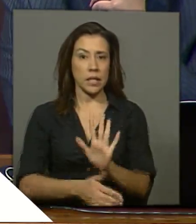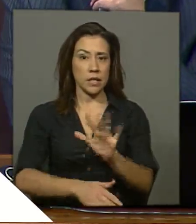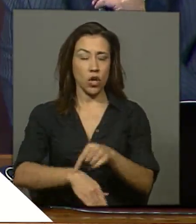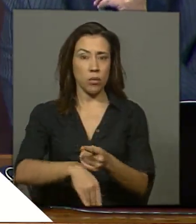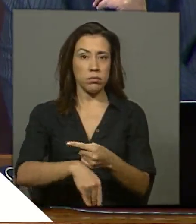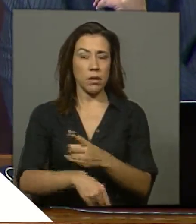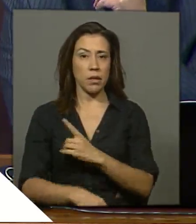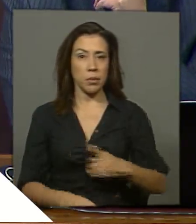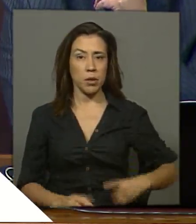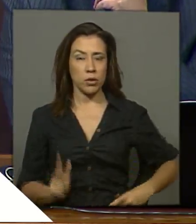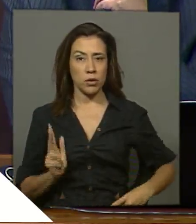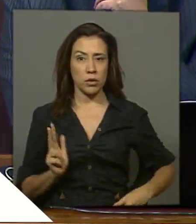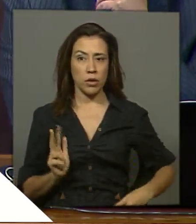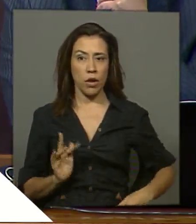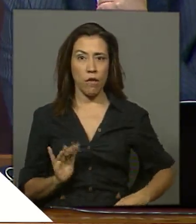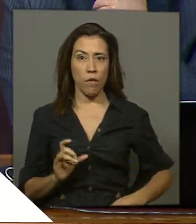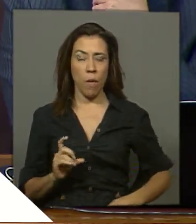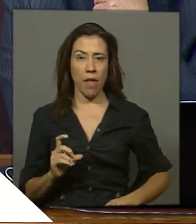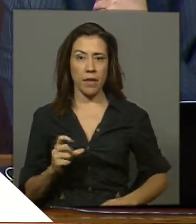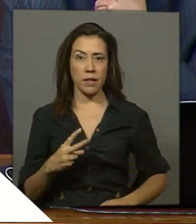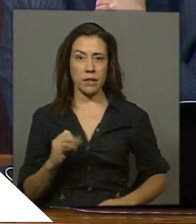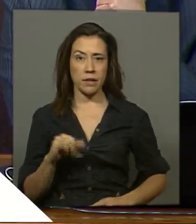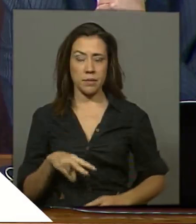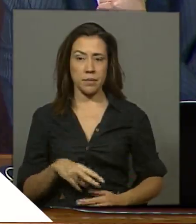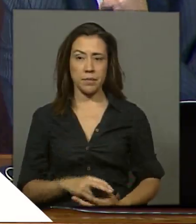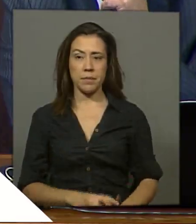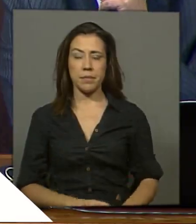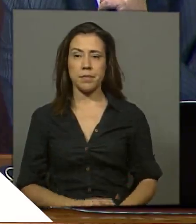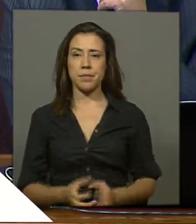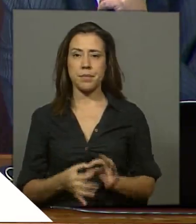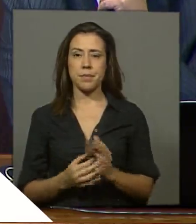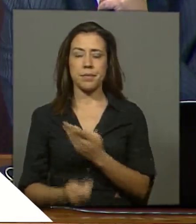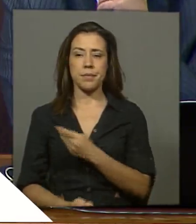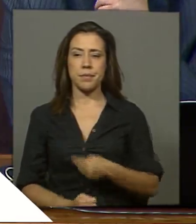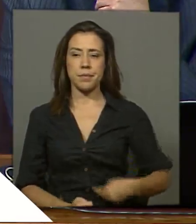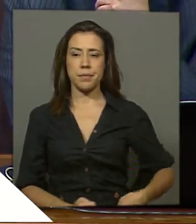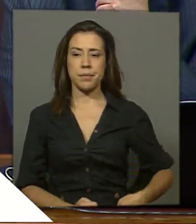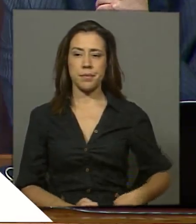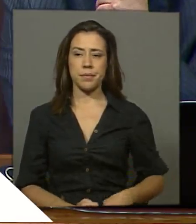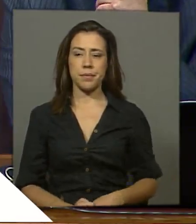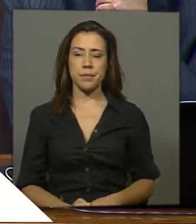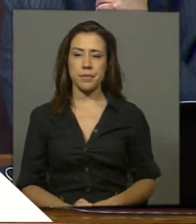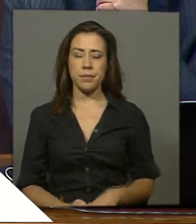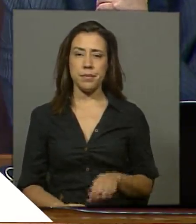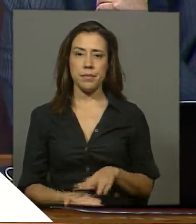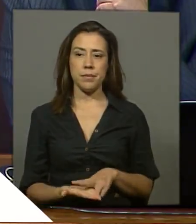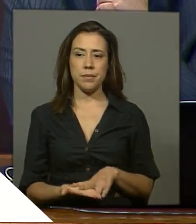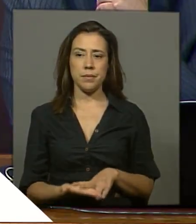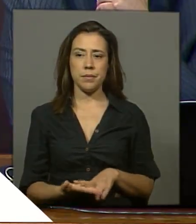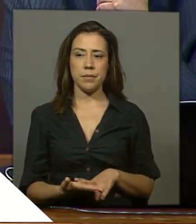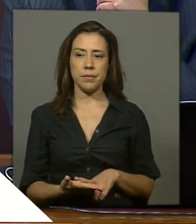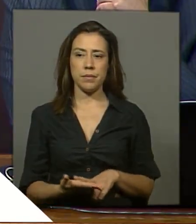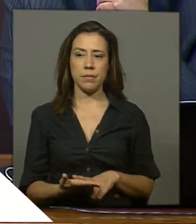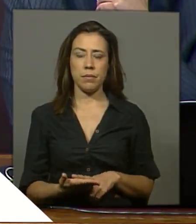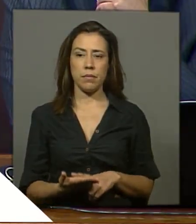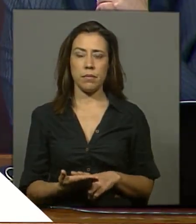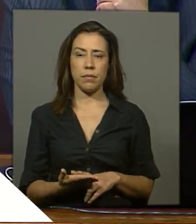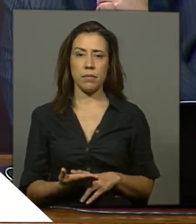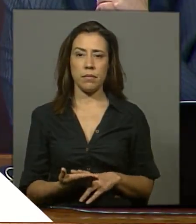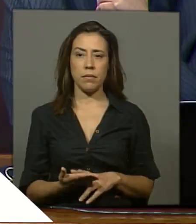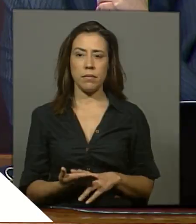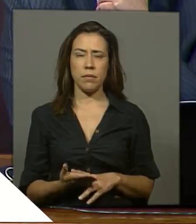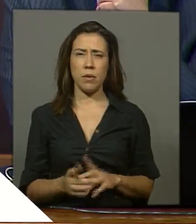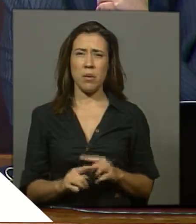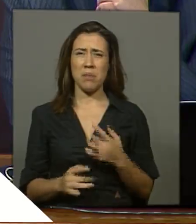minutos al diputado señor F Muchas gracias presidente la verdad que me parece una enorme